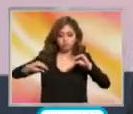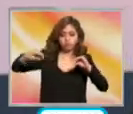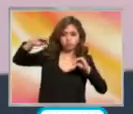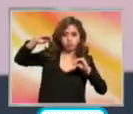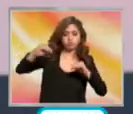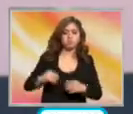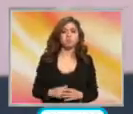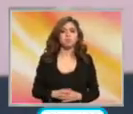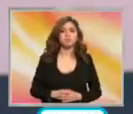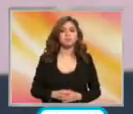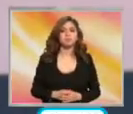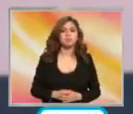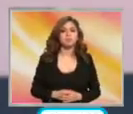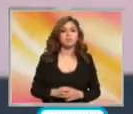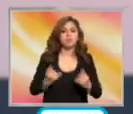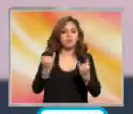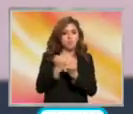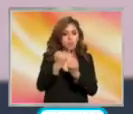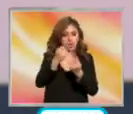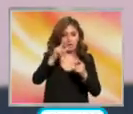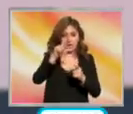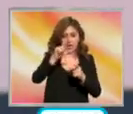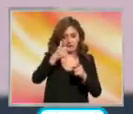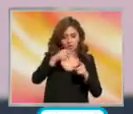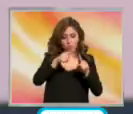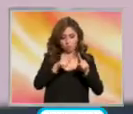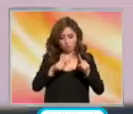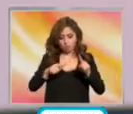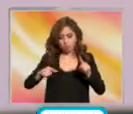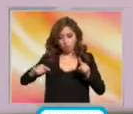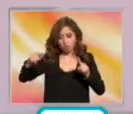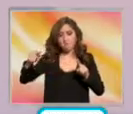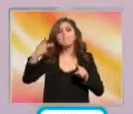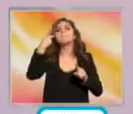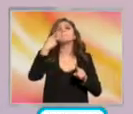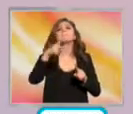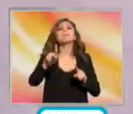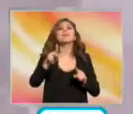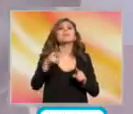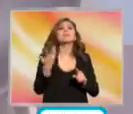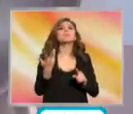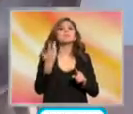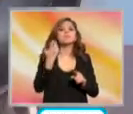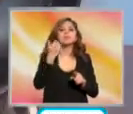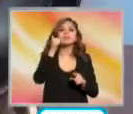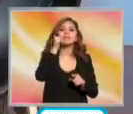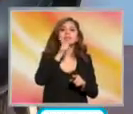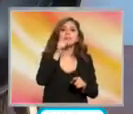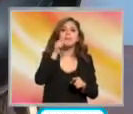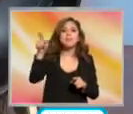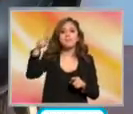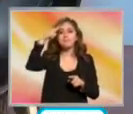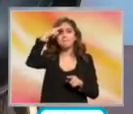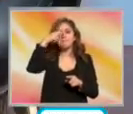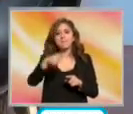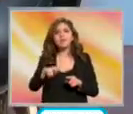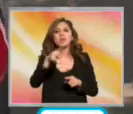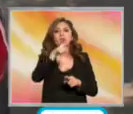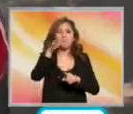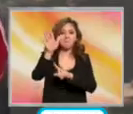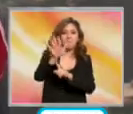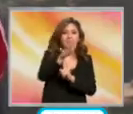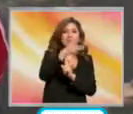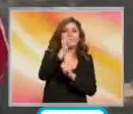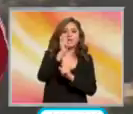Sí. y el lago. Sí. Pero algo importante, siempre ha buscado el mexicano la unión del pueblo